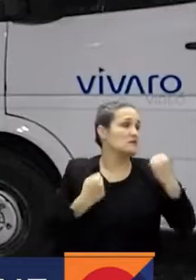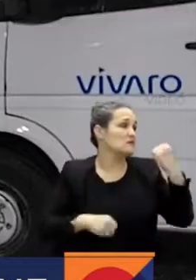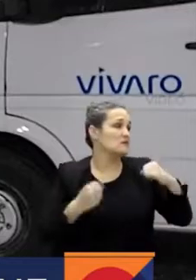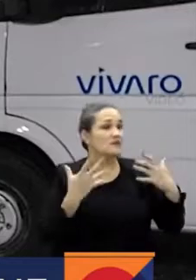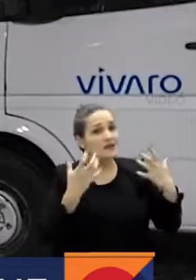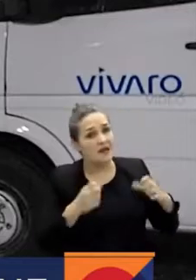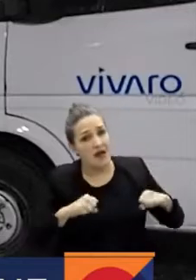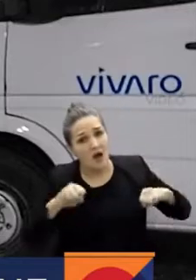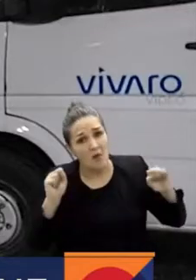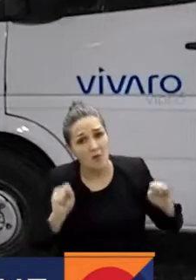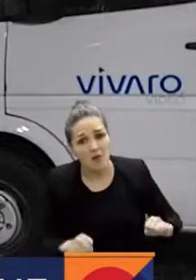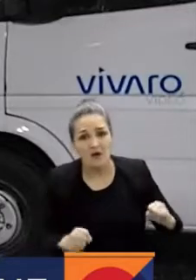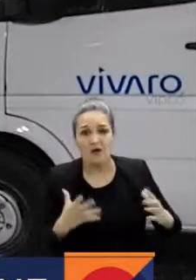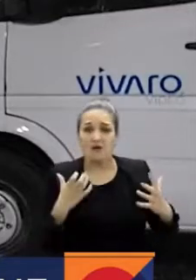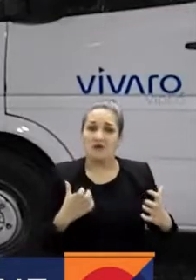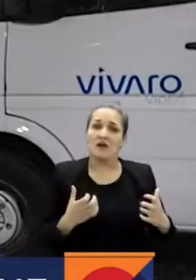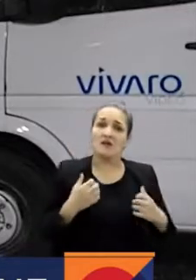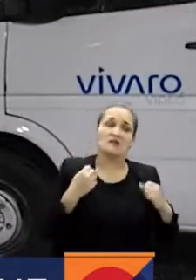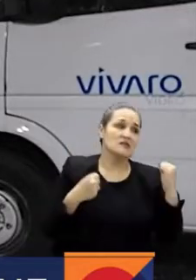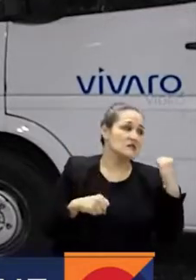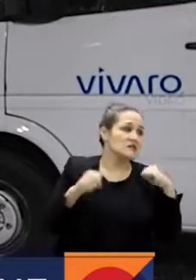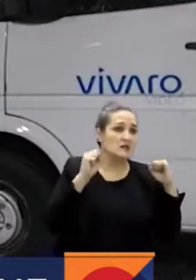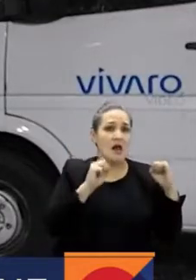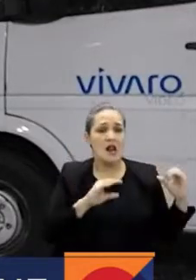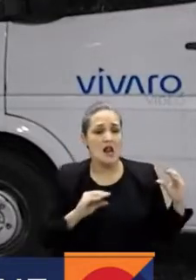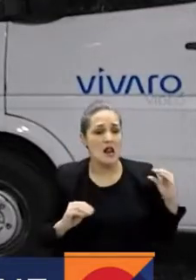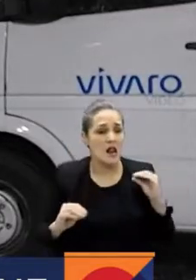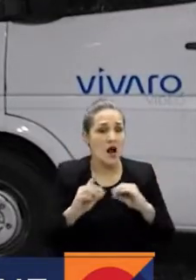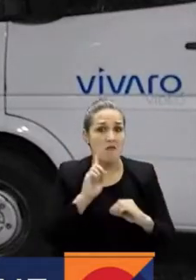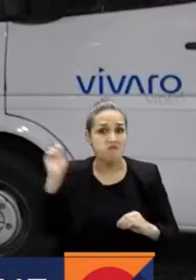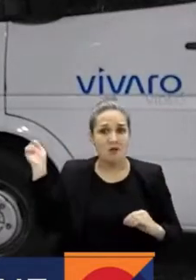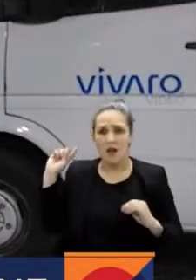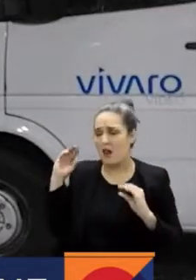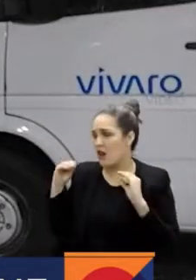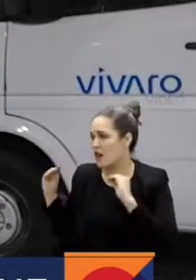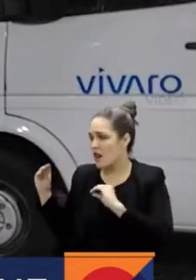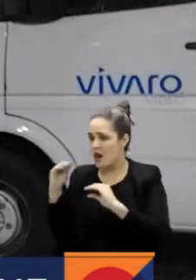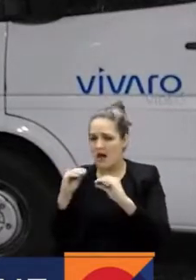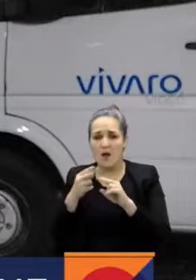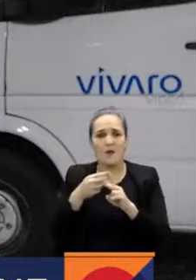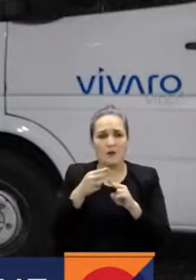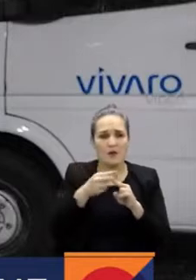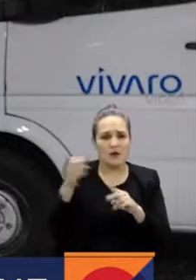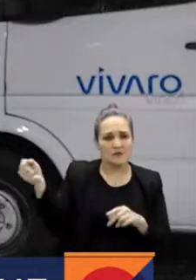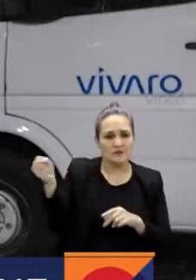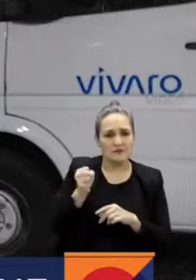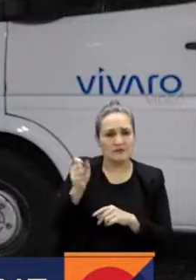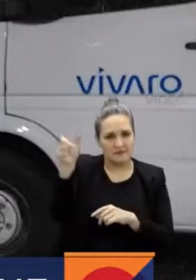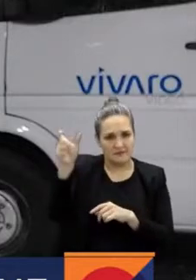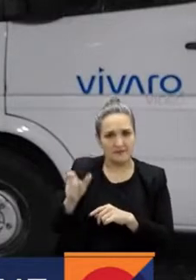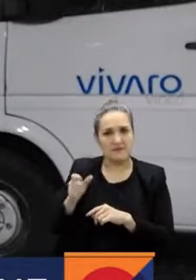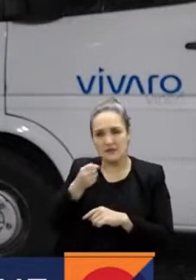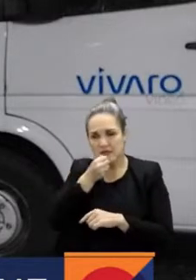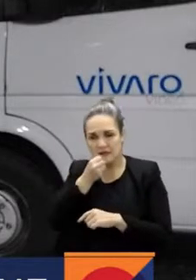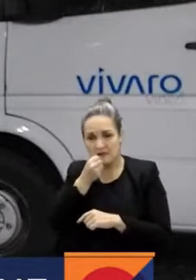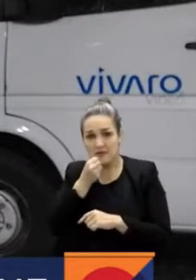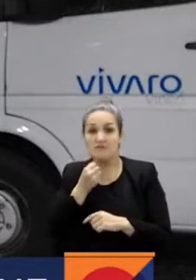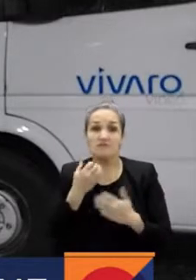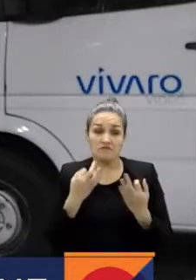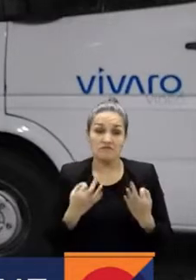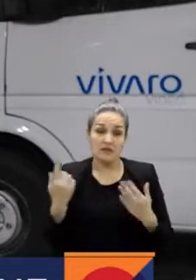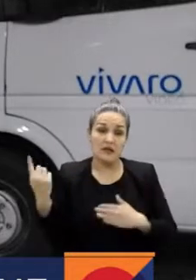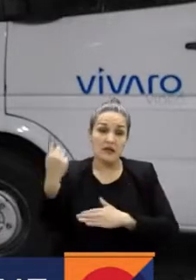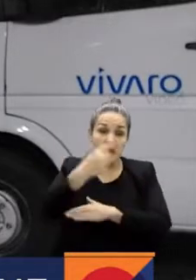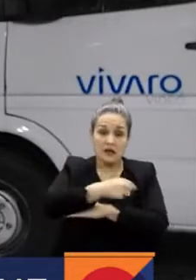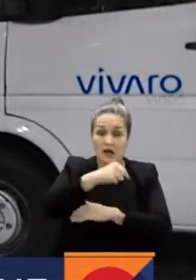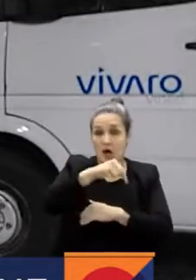hay bastantes conversaciones detrás de los pasillos. En algunos minutos tendremos algunas declaraciones. Lo cierto es que fue una jornada que marcó varios hitos.